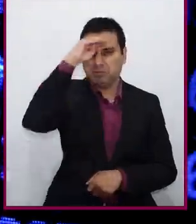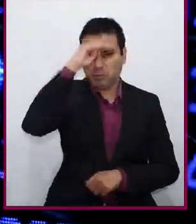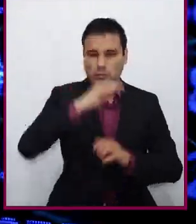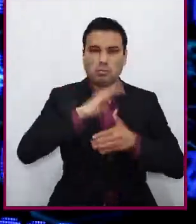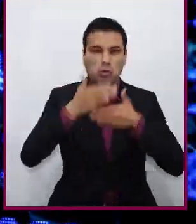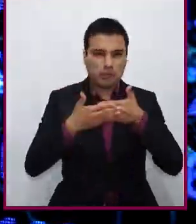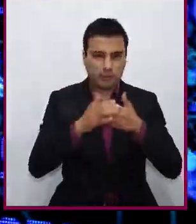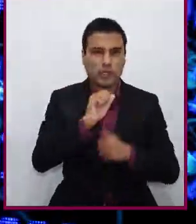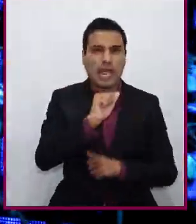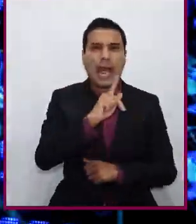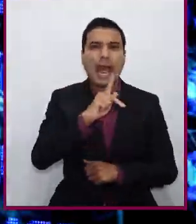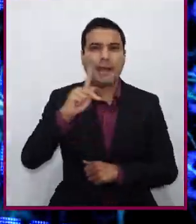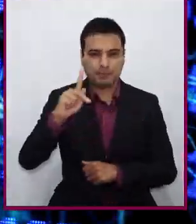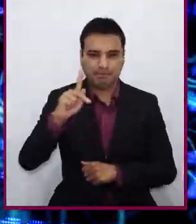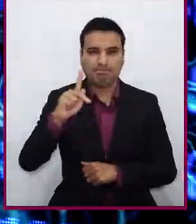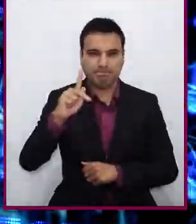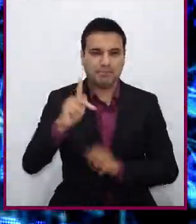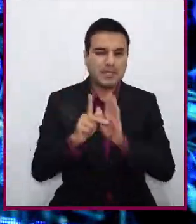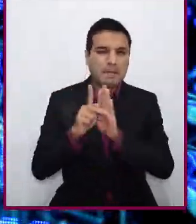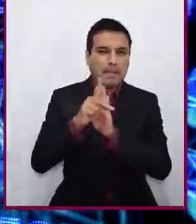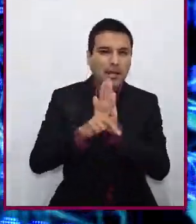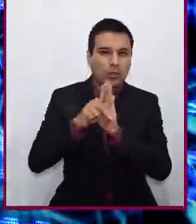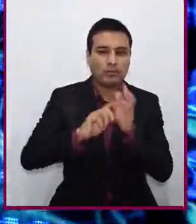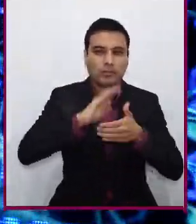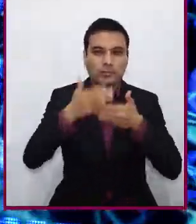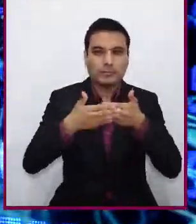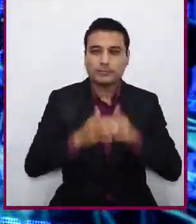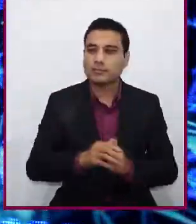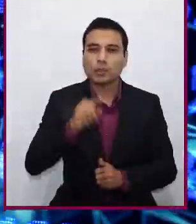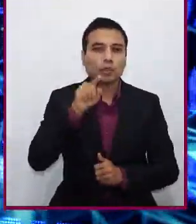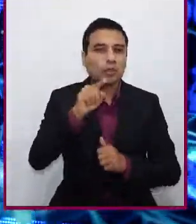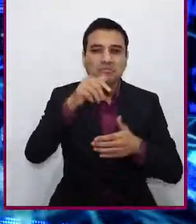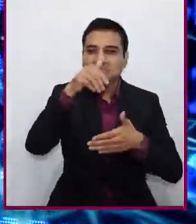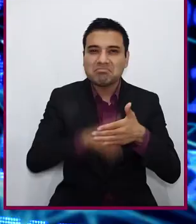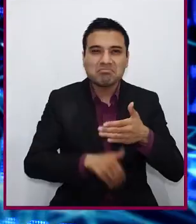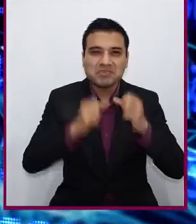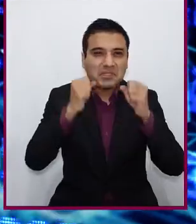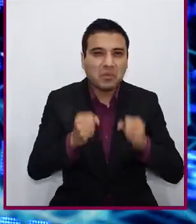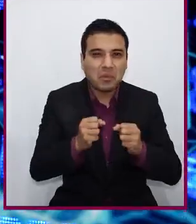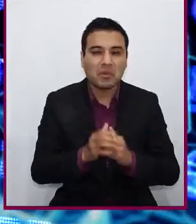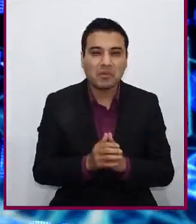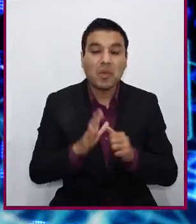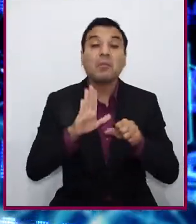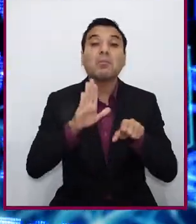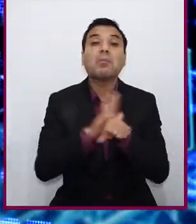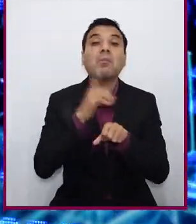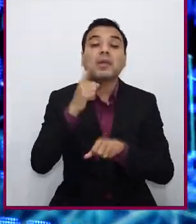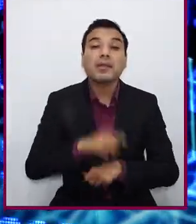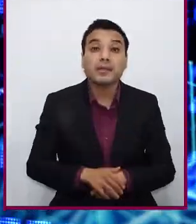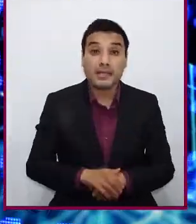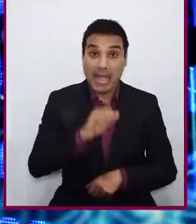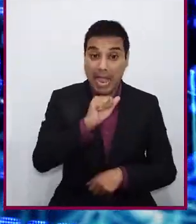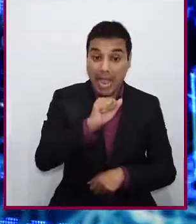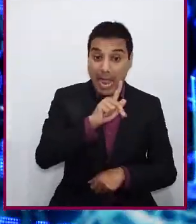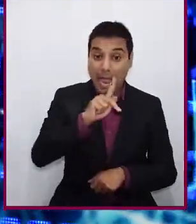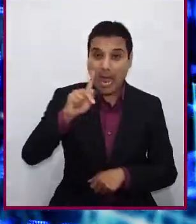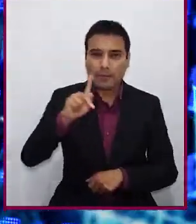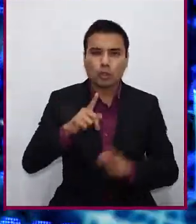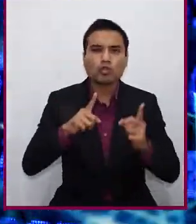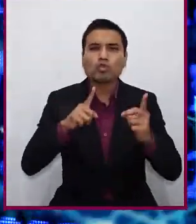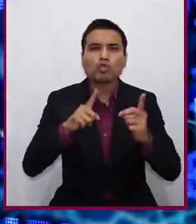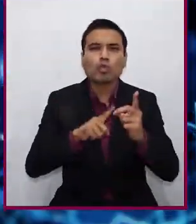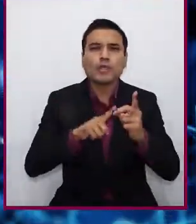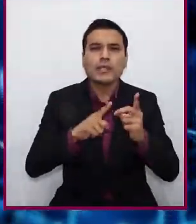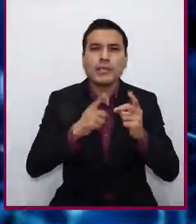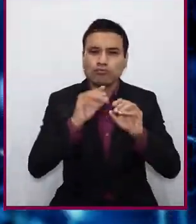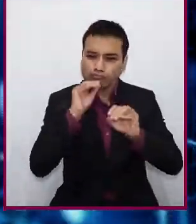para su información esas apps se crean desde una base junto con un equipo de programadores que utilizan lenguajes de programación